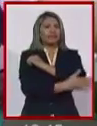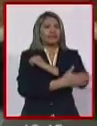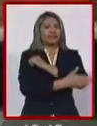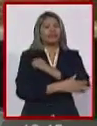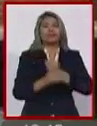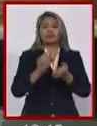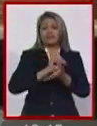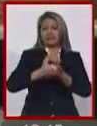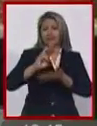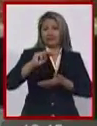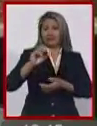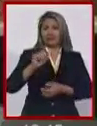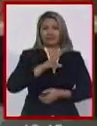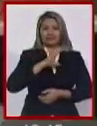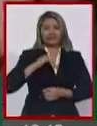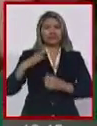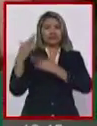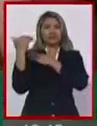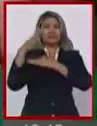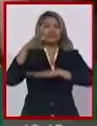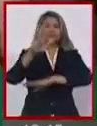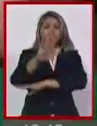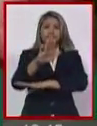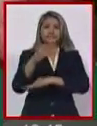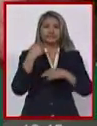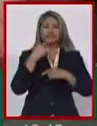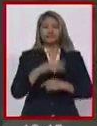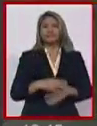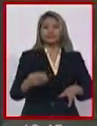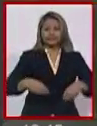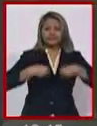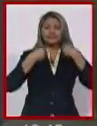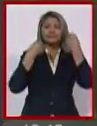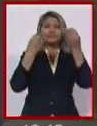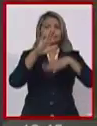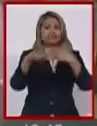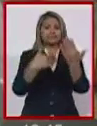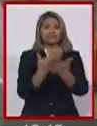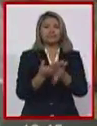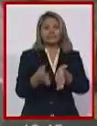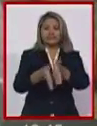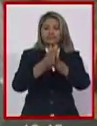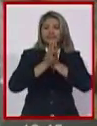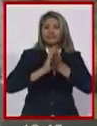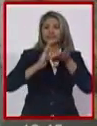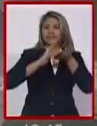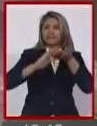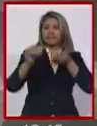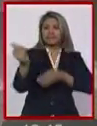San Matías. Según el Comité Pro Santa Cruz, en horas de la tarde se van a entregar a todos los que han solicitado los pases de circulación.